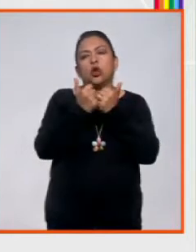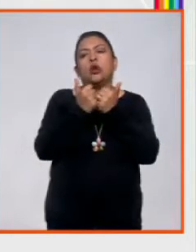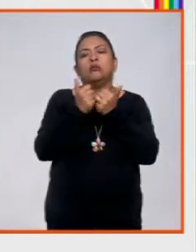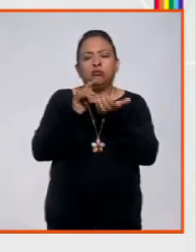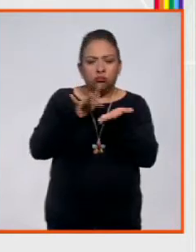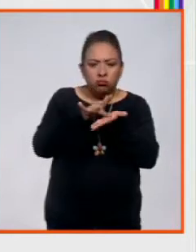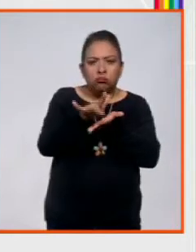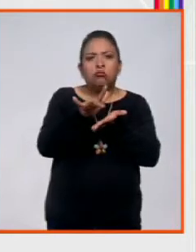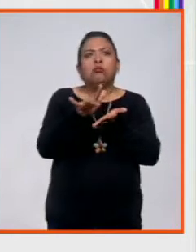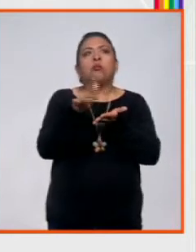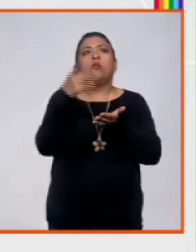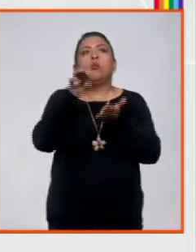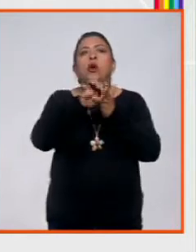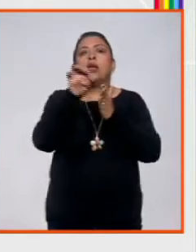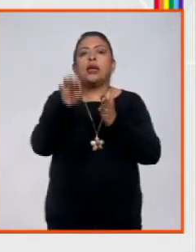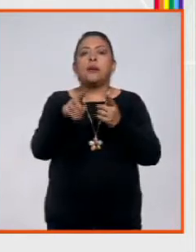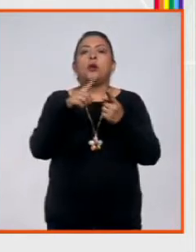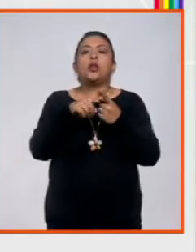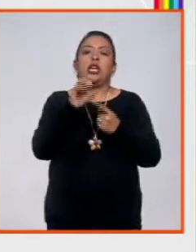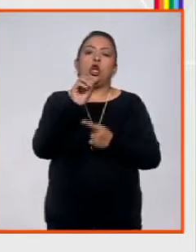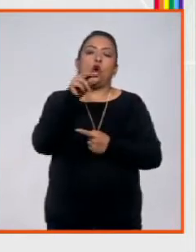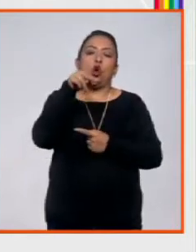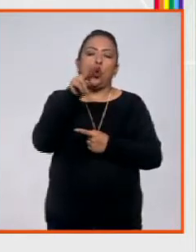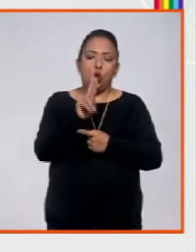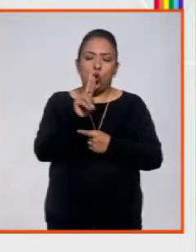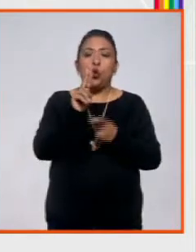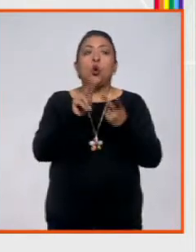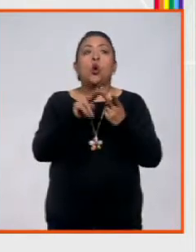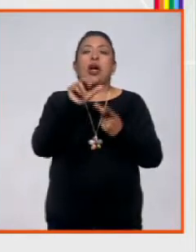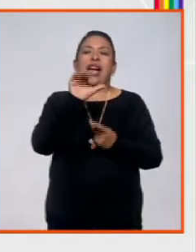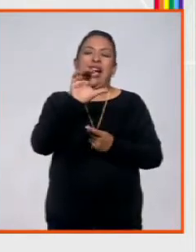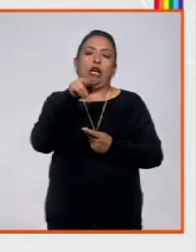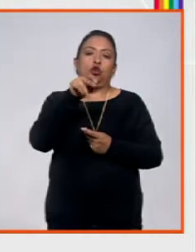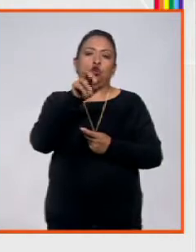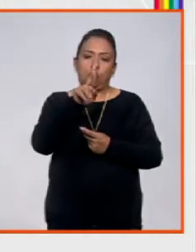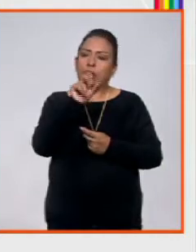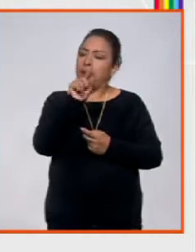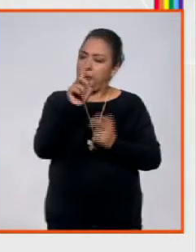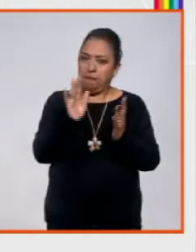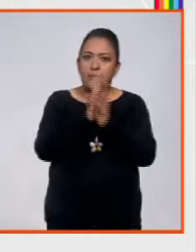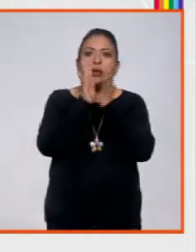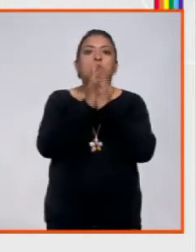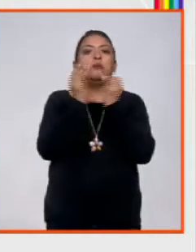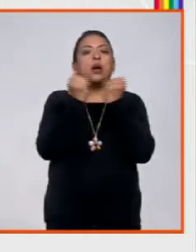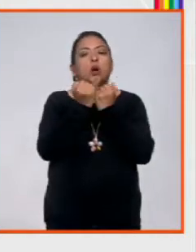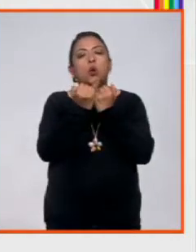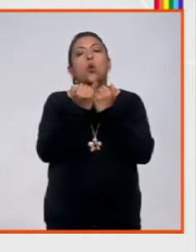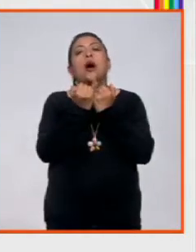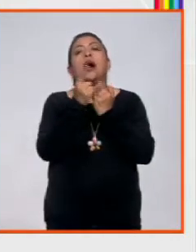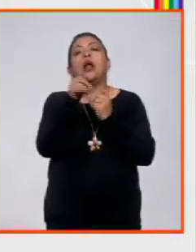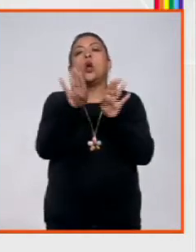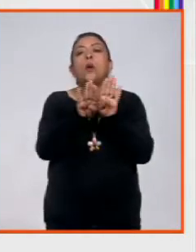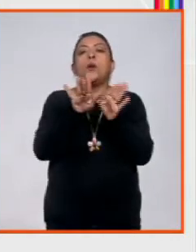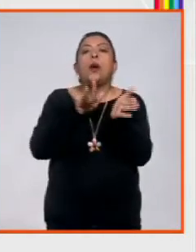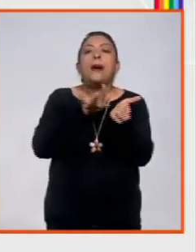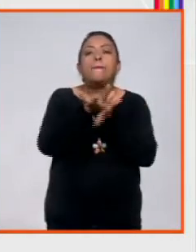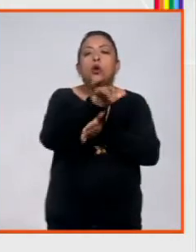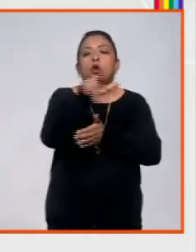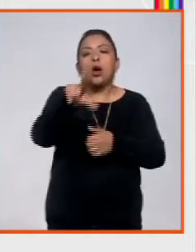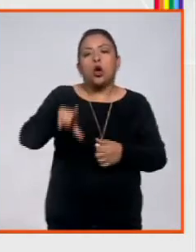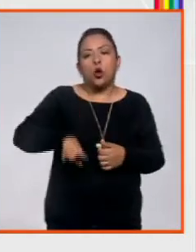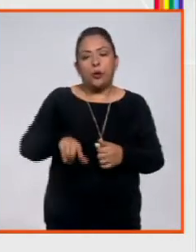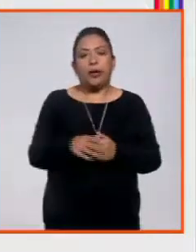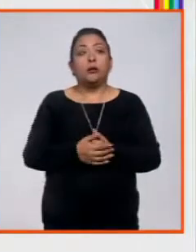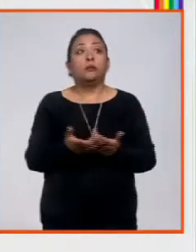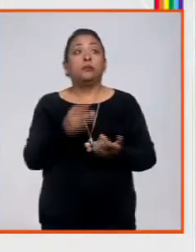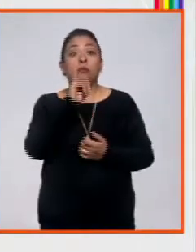como es el alto comisionado de naciones unidas o el acnur que también participan en este tipo de apoyos al estado